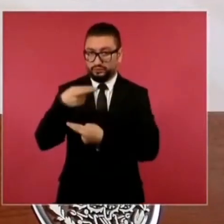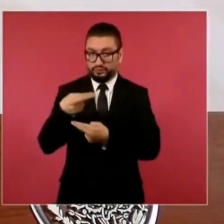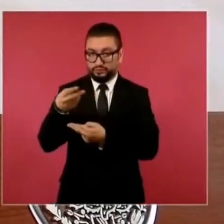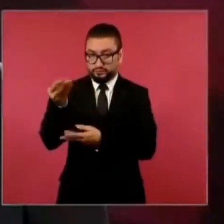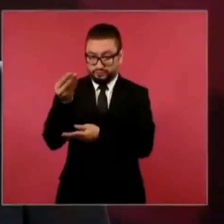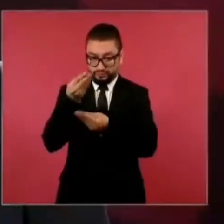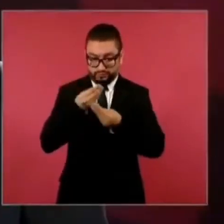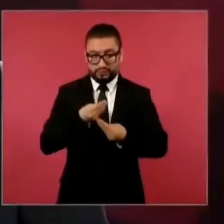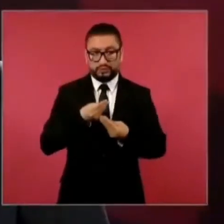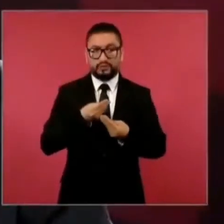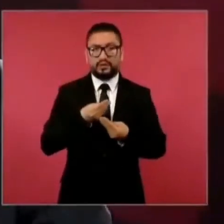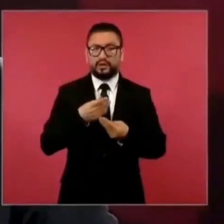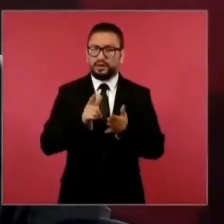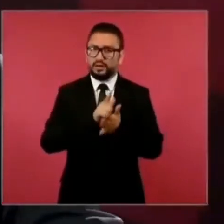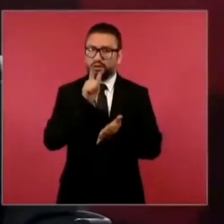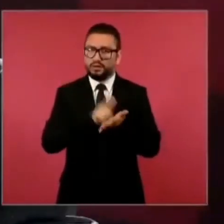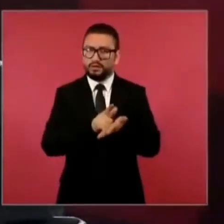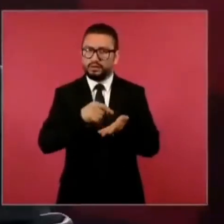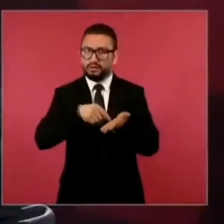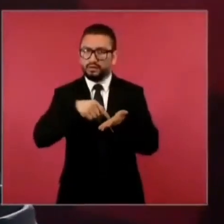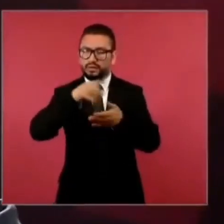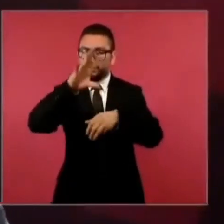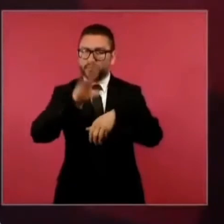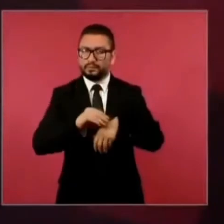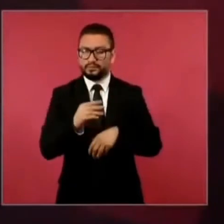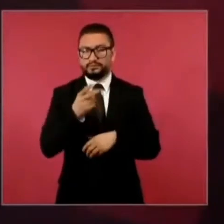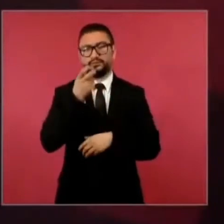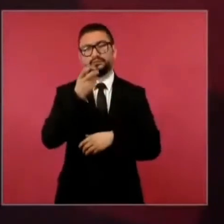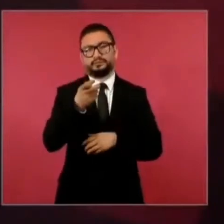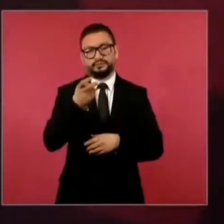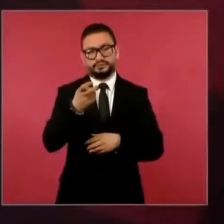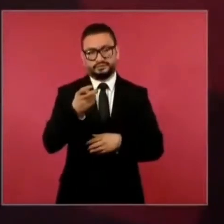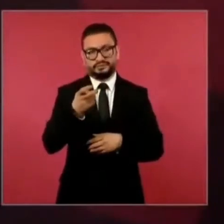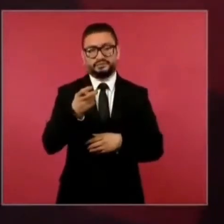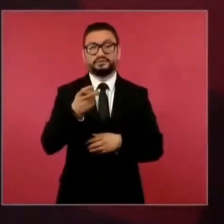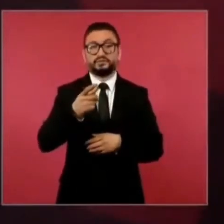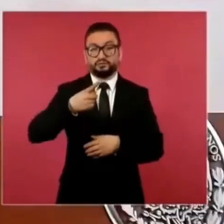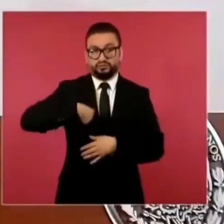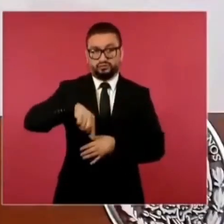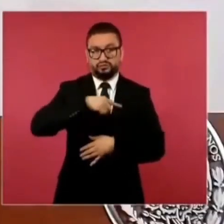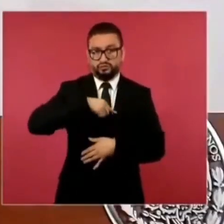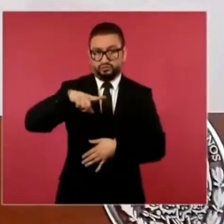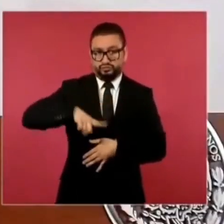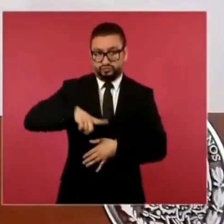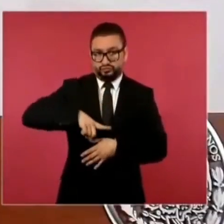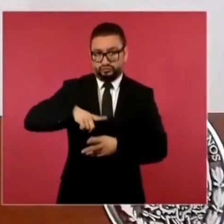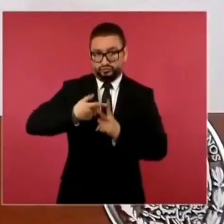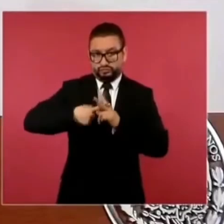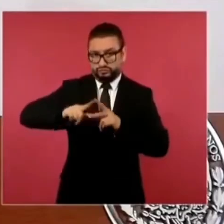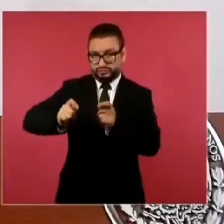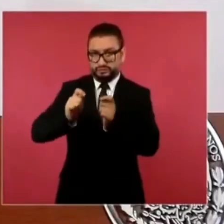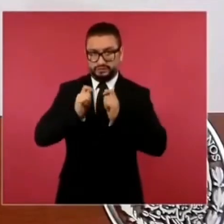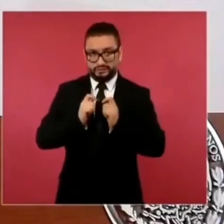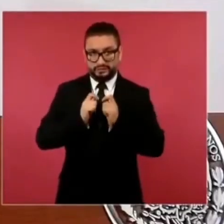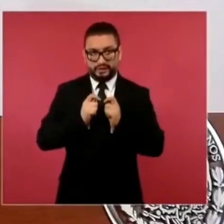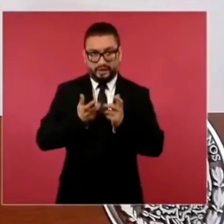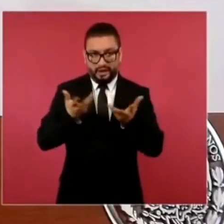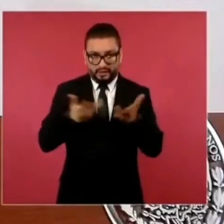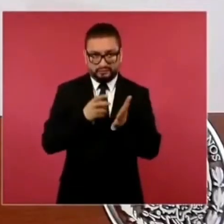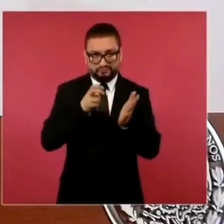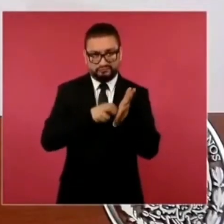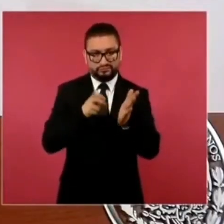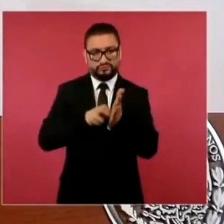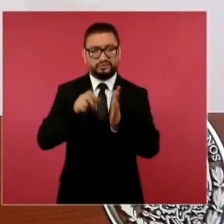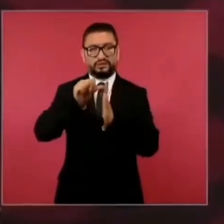cosas más importantes que se hizo al inicio del gobierno fue reformar el